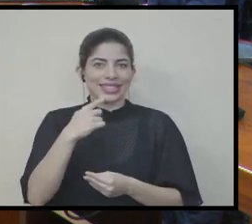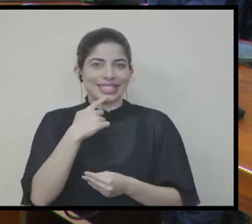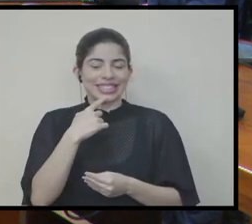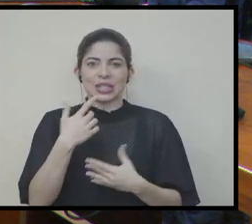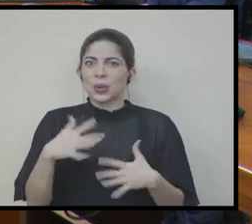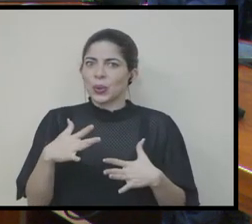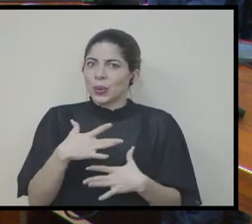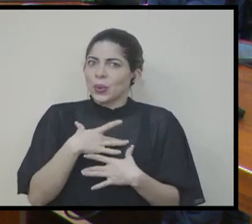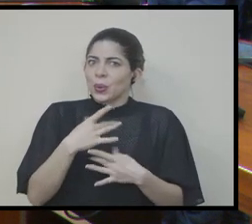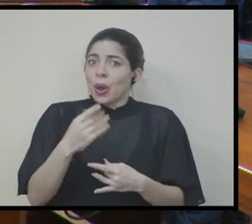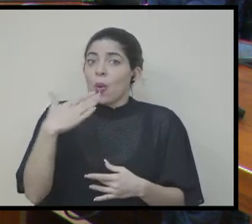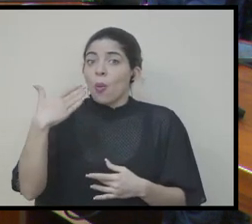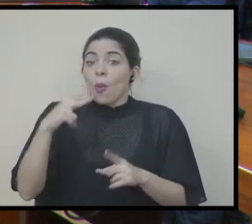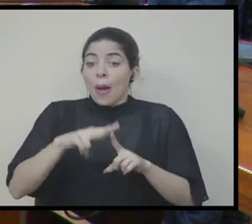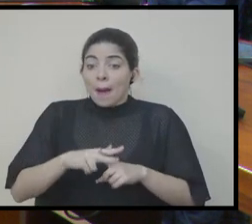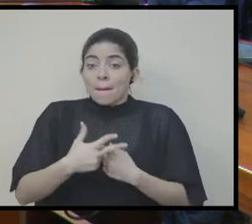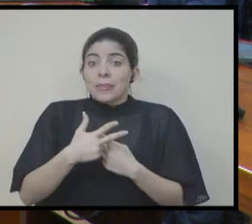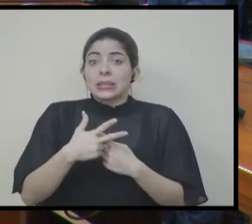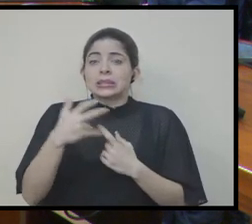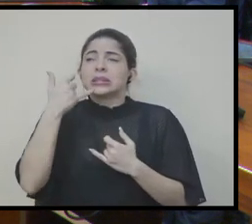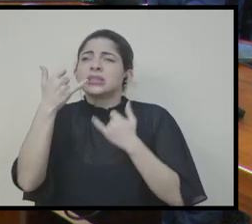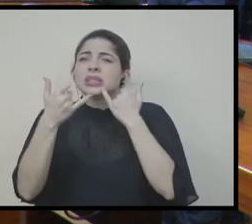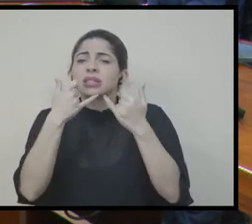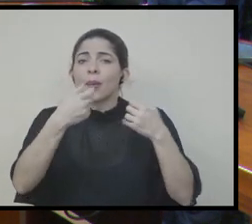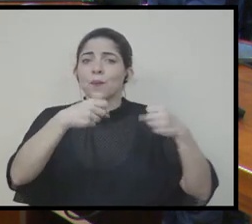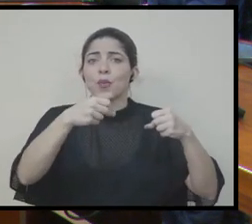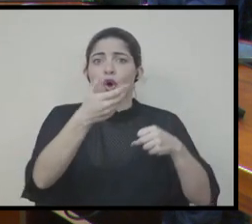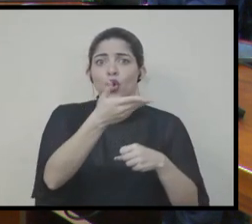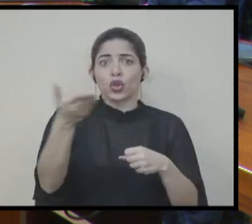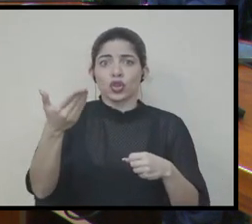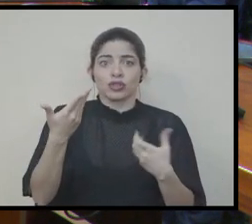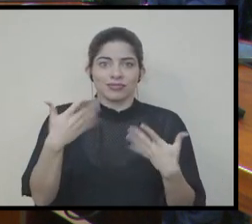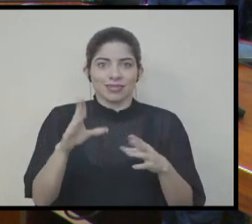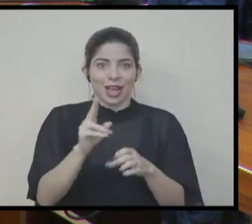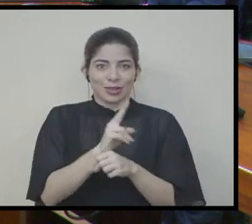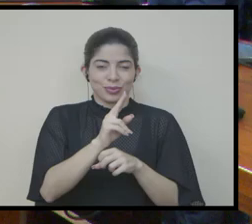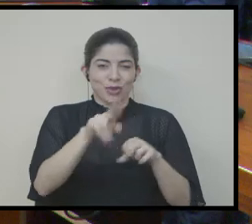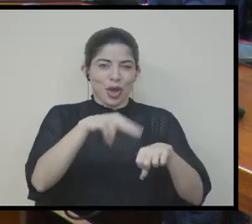súper interesante, porque cuando empezamos a llamar a algunos motorizados que ya trabajaban como tal,